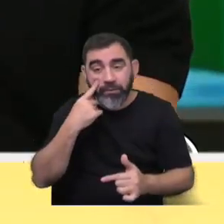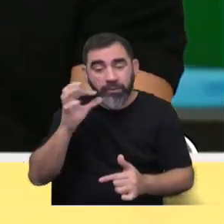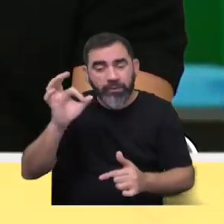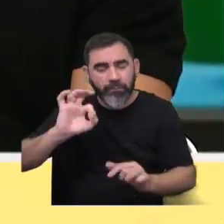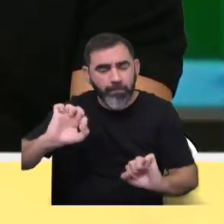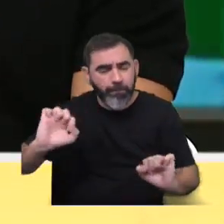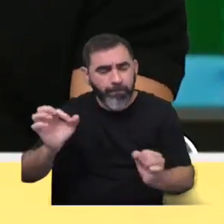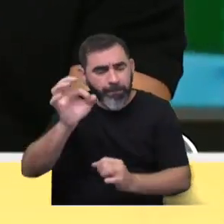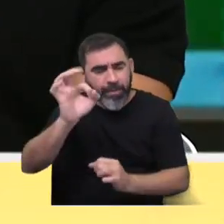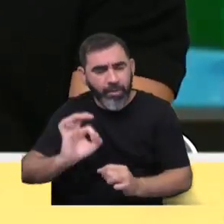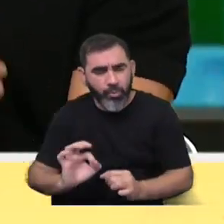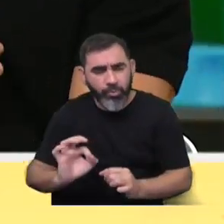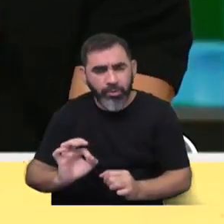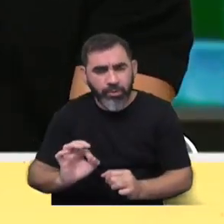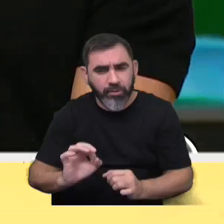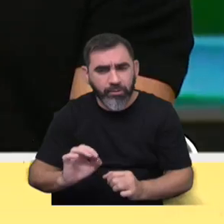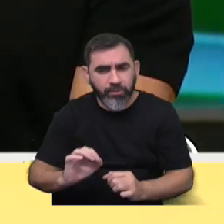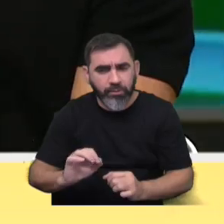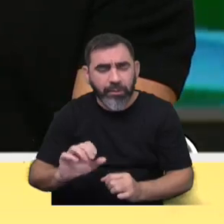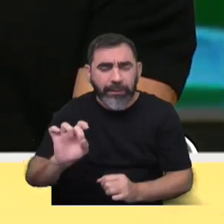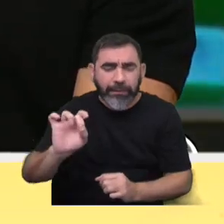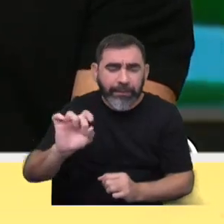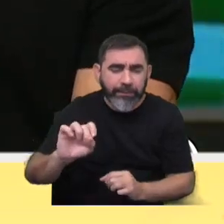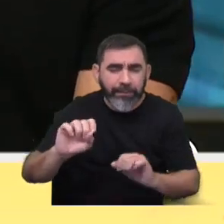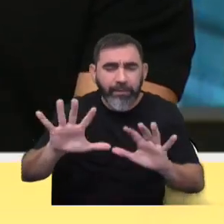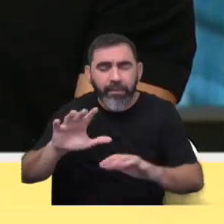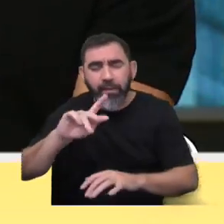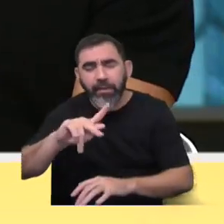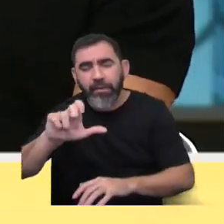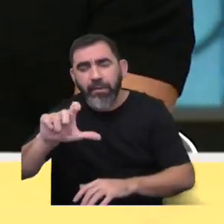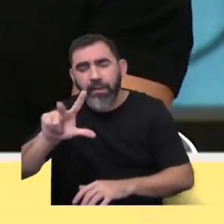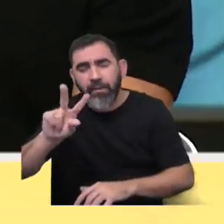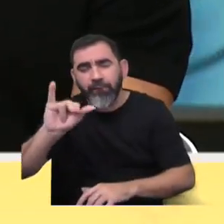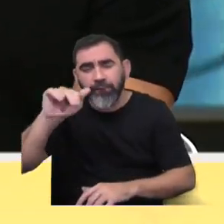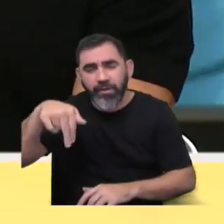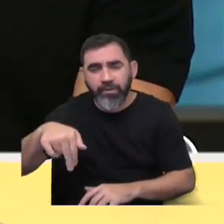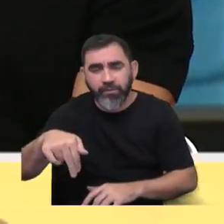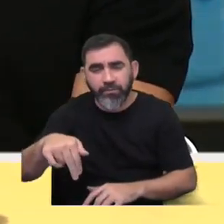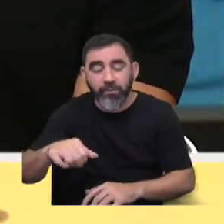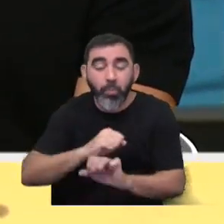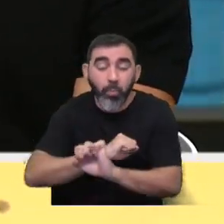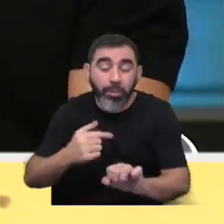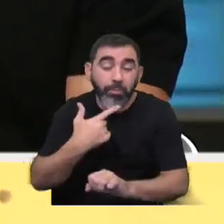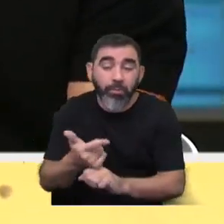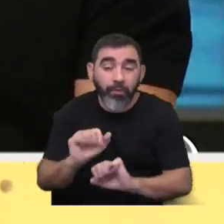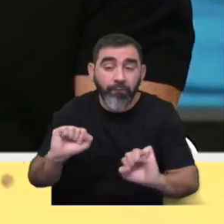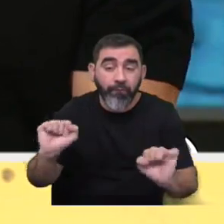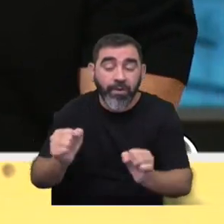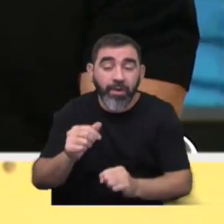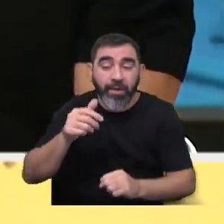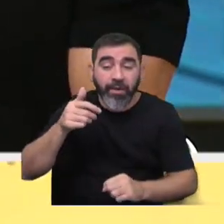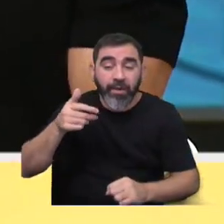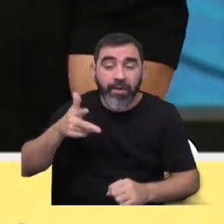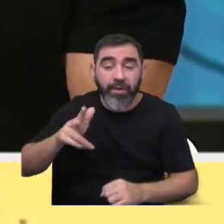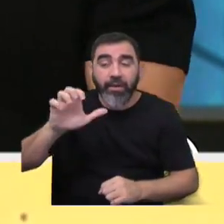bajitas, por debajo de los 15, 10 Kelvin. ¿Sí? Podrían tener aplicaciones, por ejemplo, como para enfriar el helio. Pero